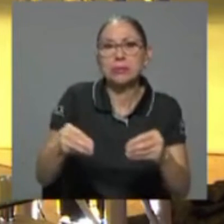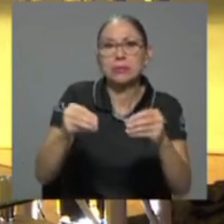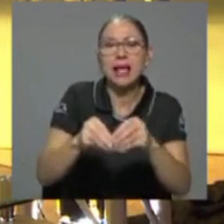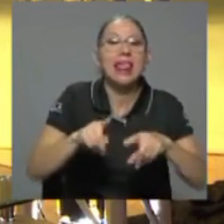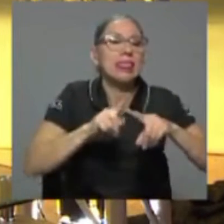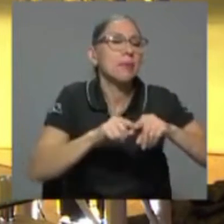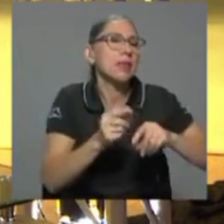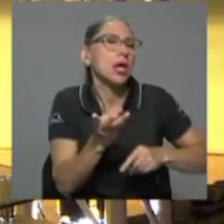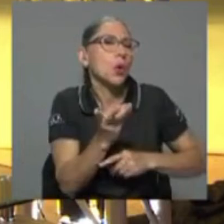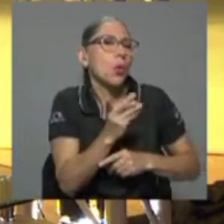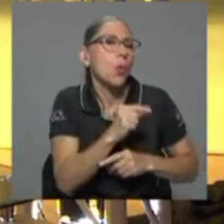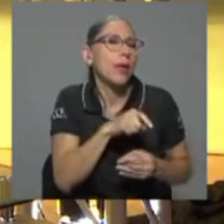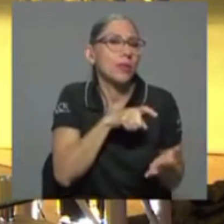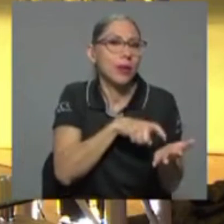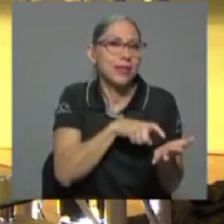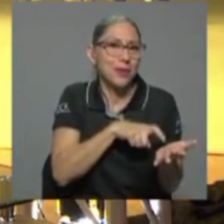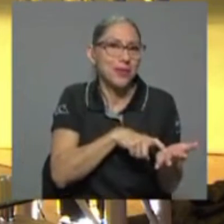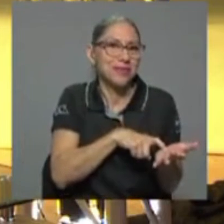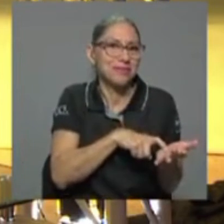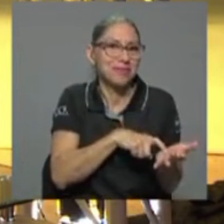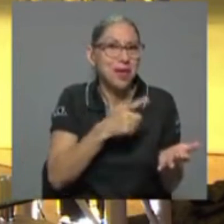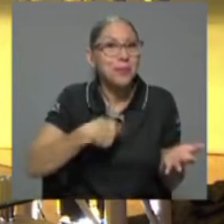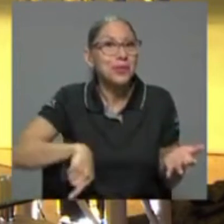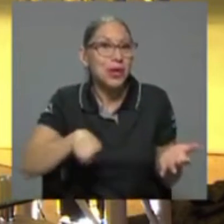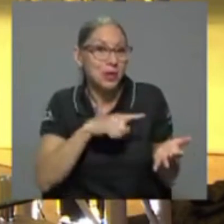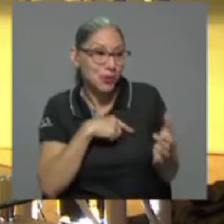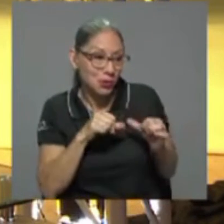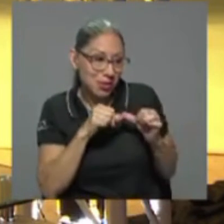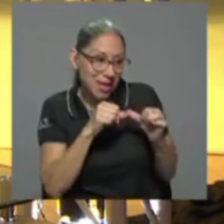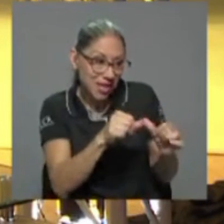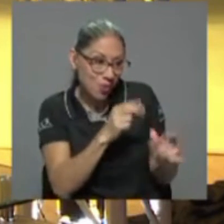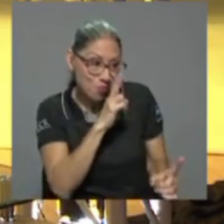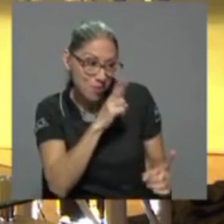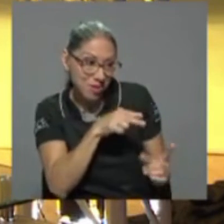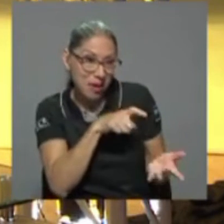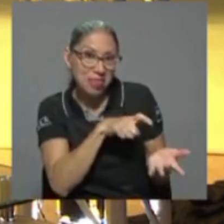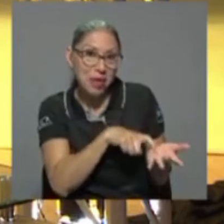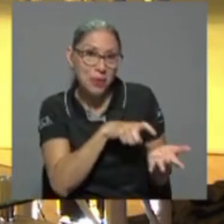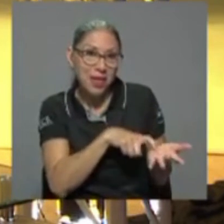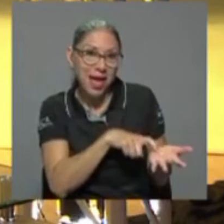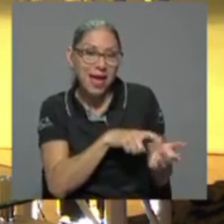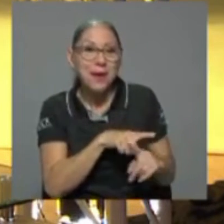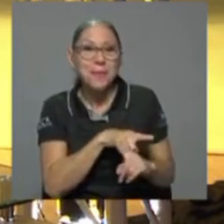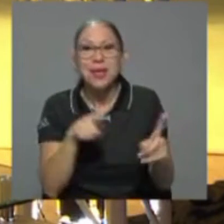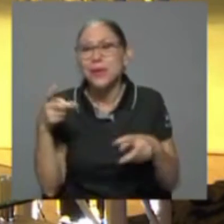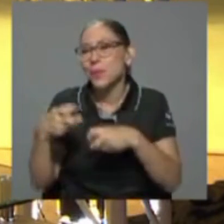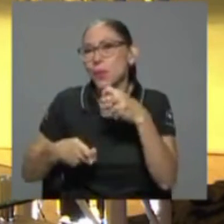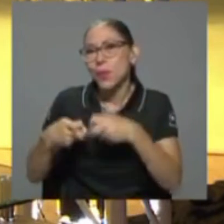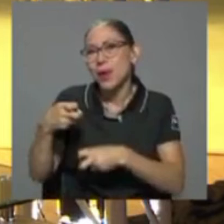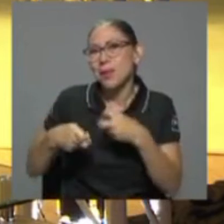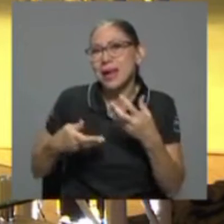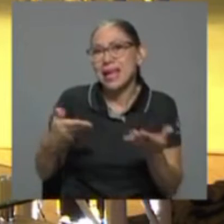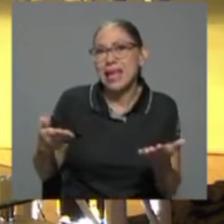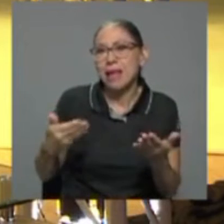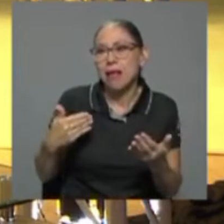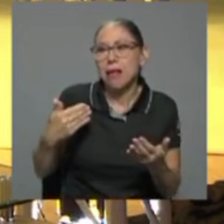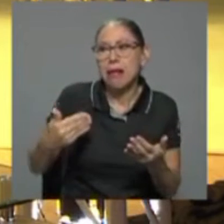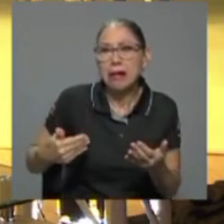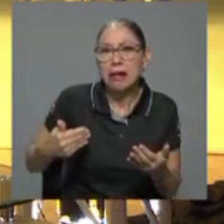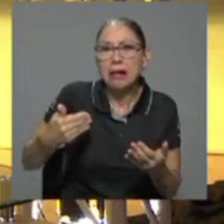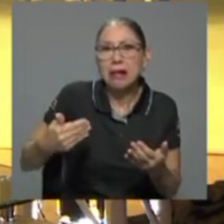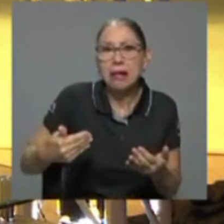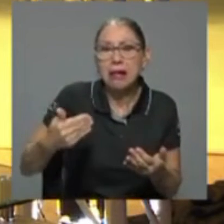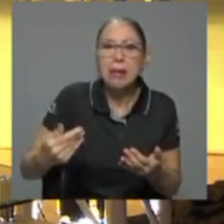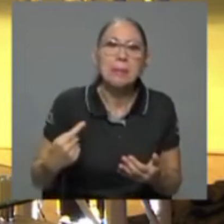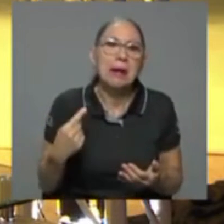deuda, ¿verdad? O sea, seguimos teniendo la misma deuda, pero el problema es que nos sale más cara